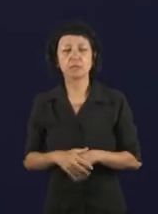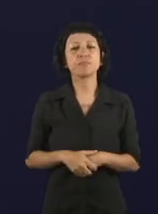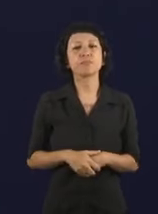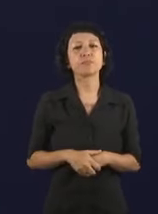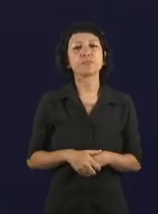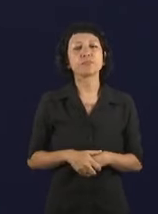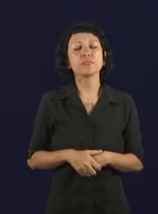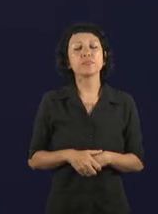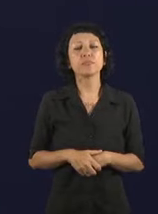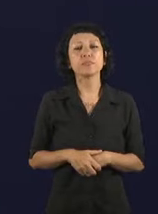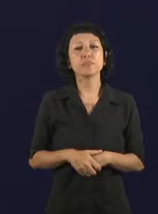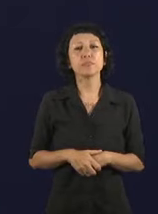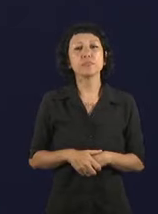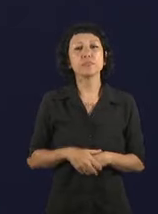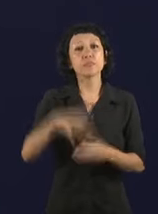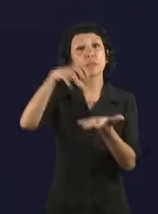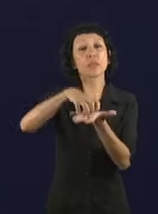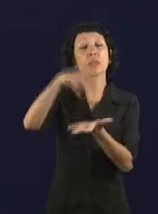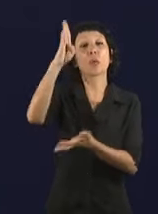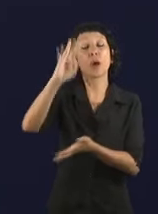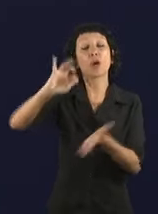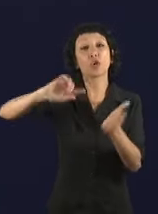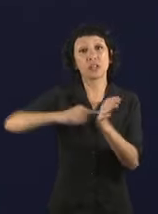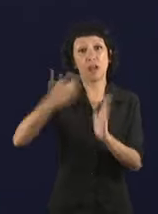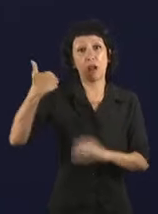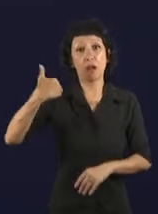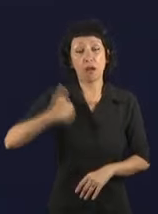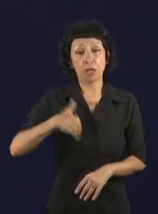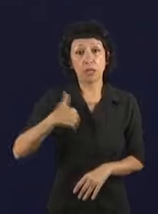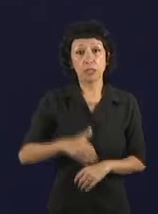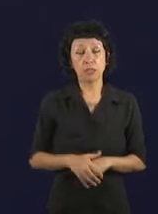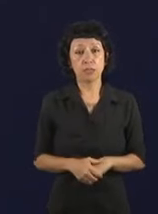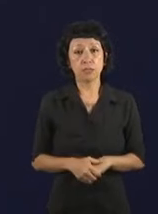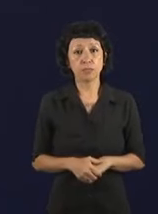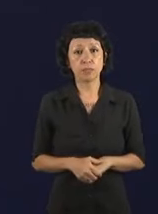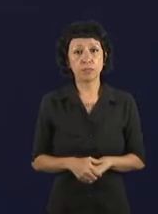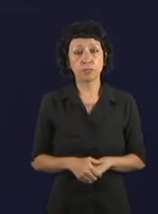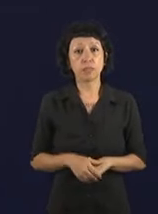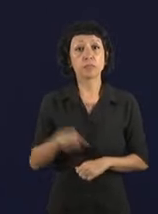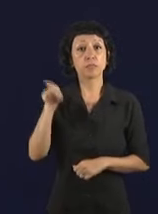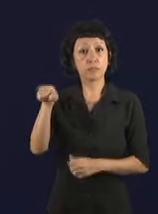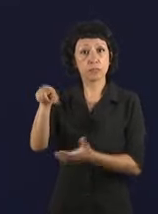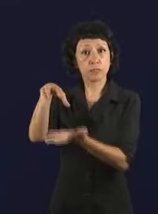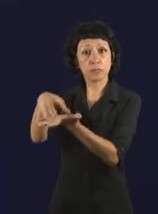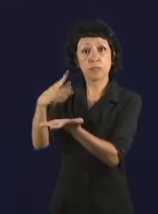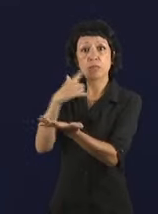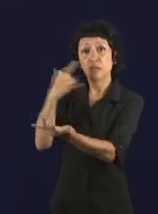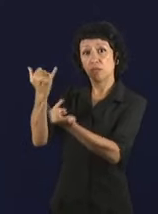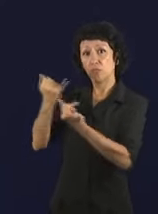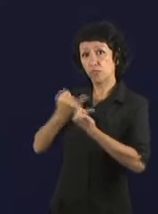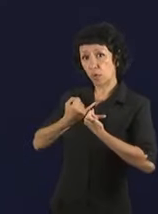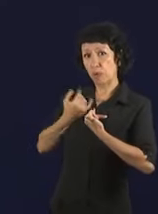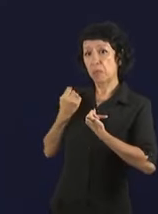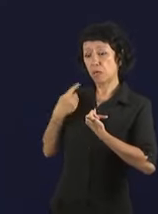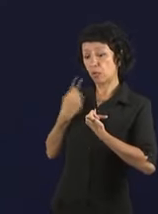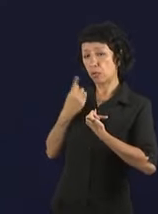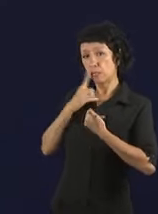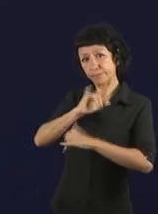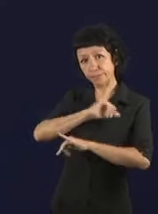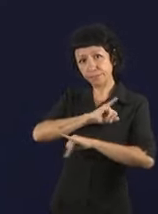El Banco Central de la República Argentina nos informa para que transmitamos a todos que